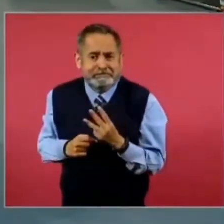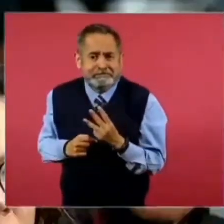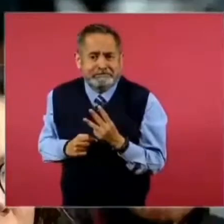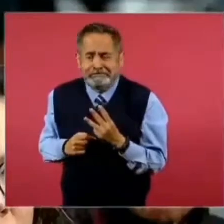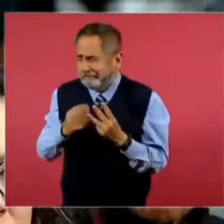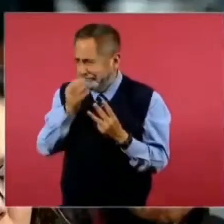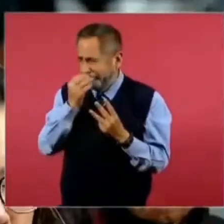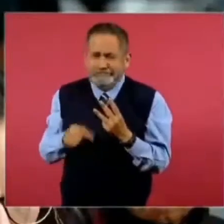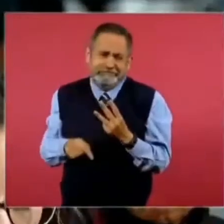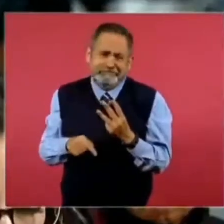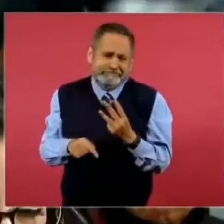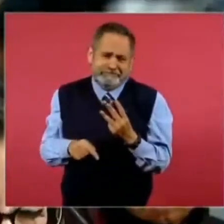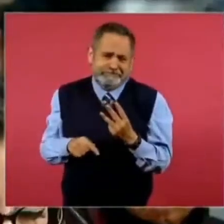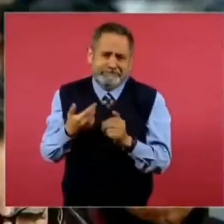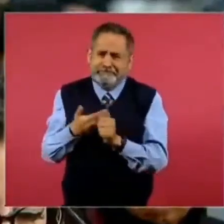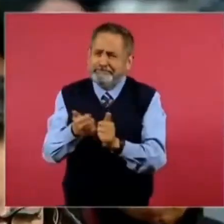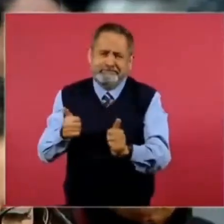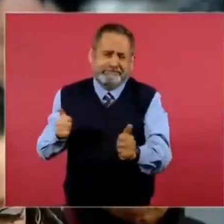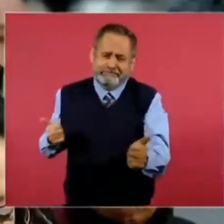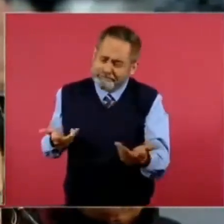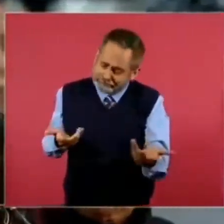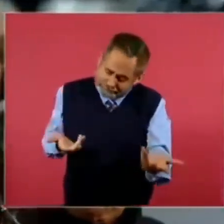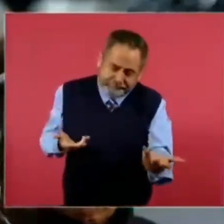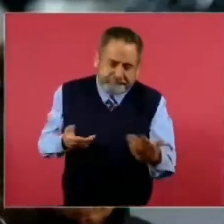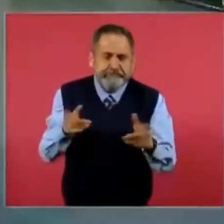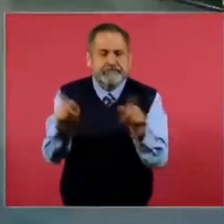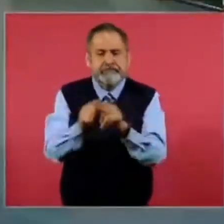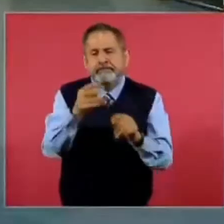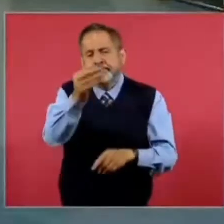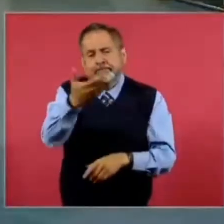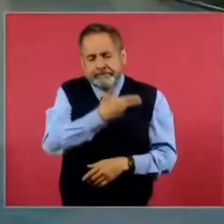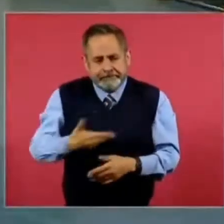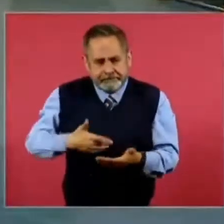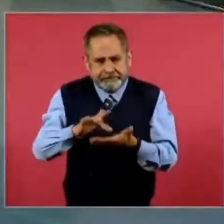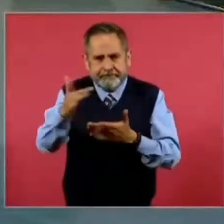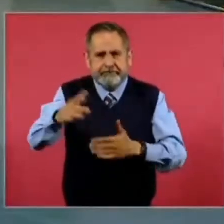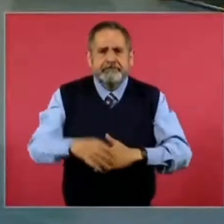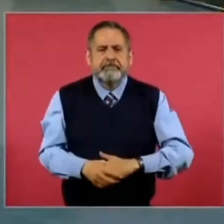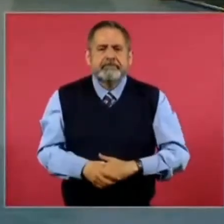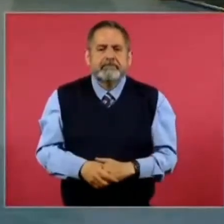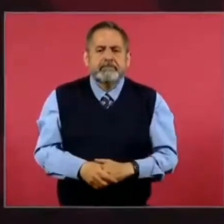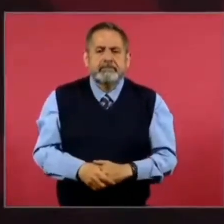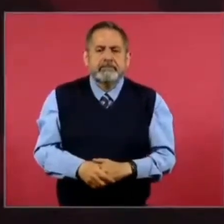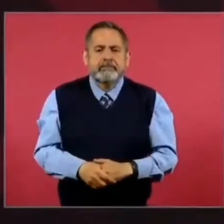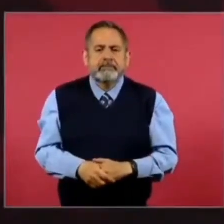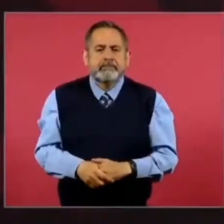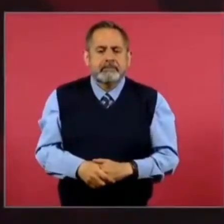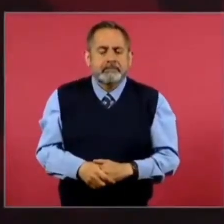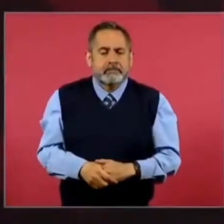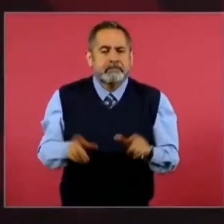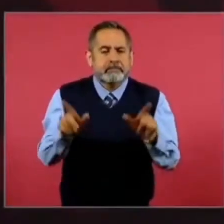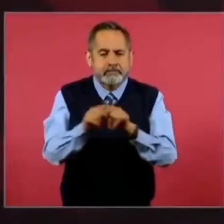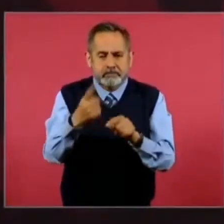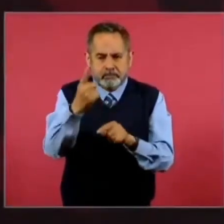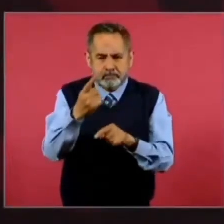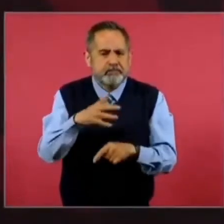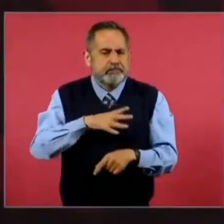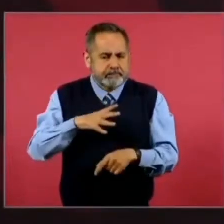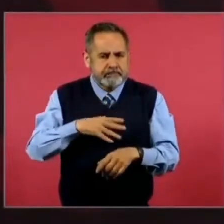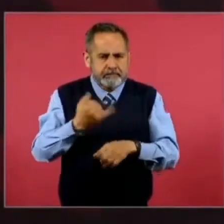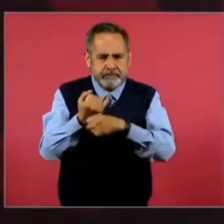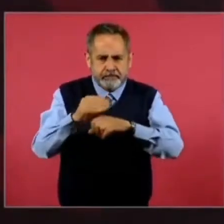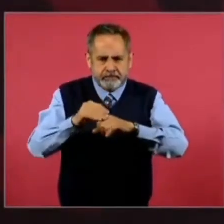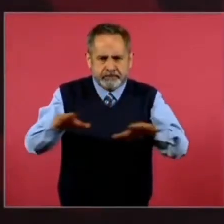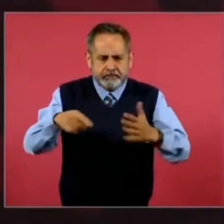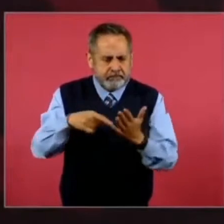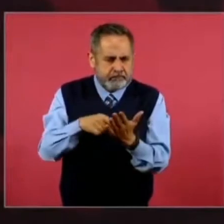pues sí estamos muy rezagados, presidente. Eso es todo, gracias. Bueno, pues sobre lo primero hay un informe